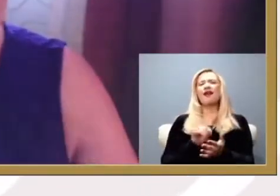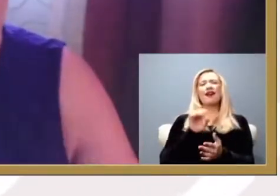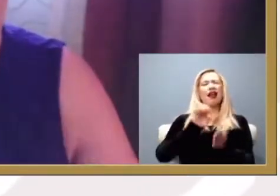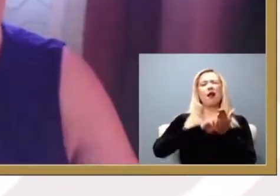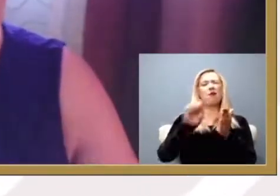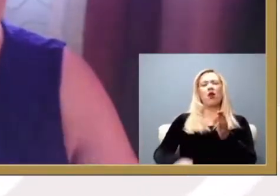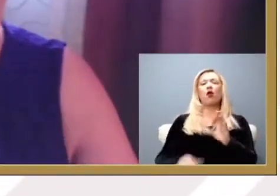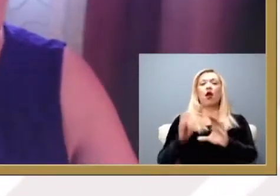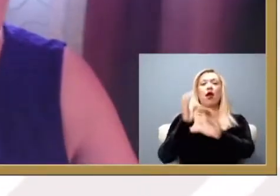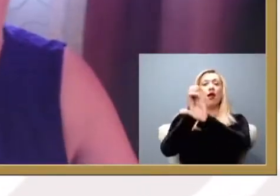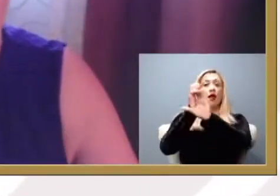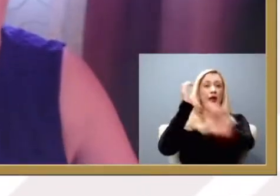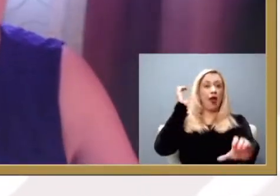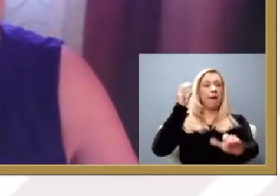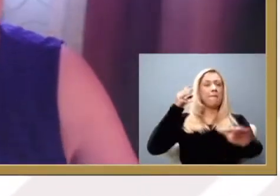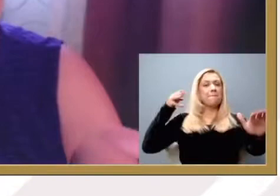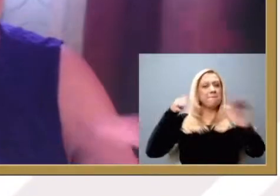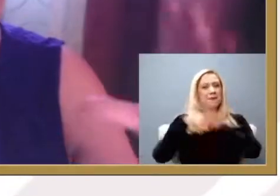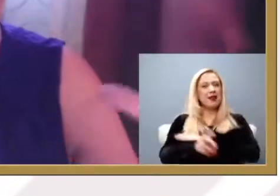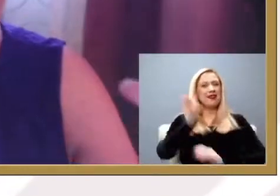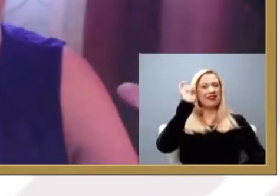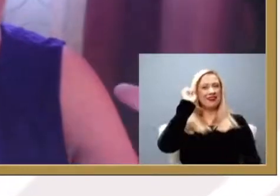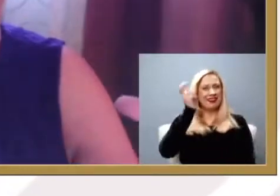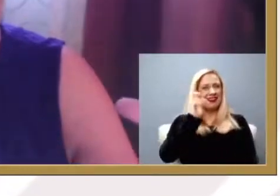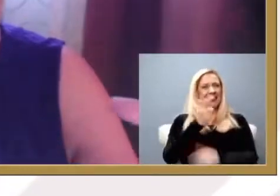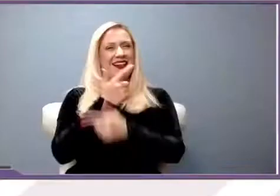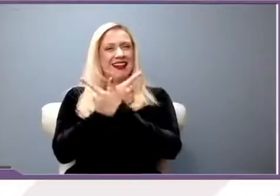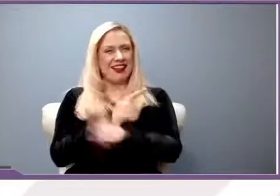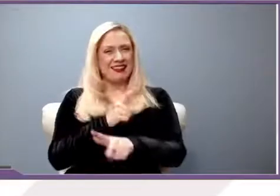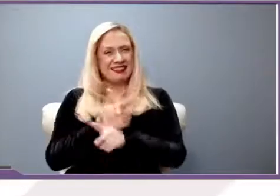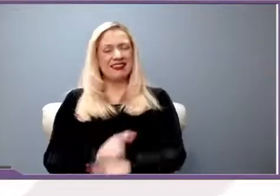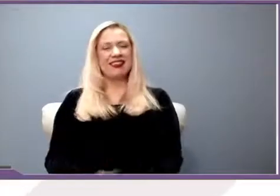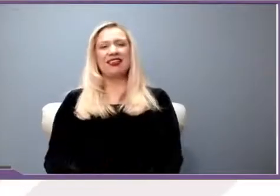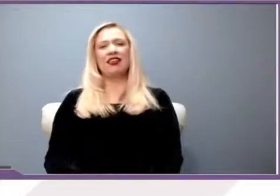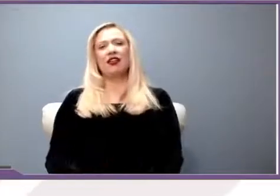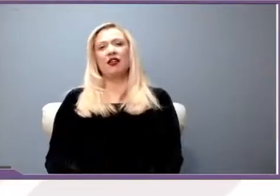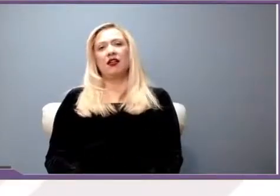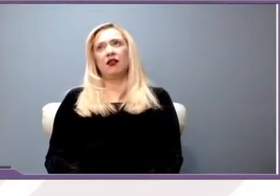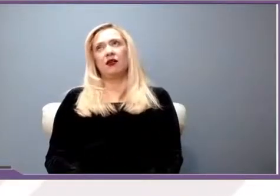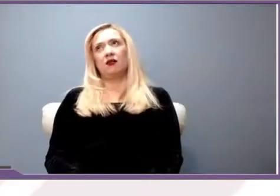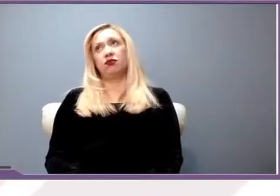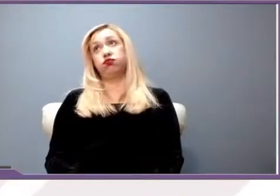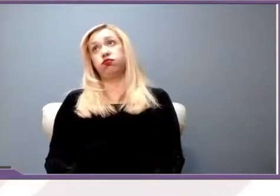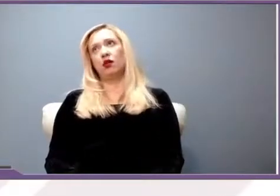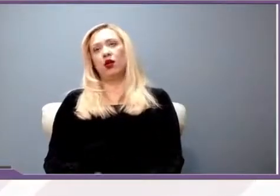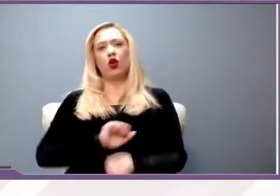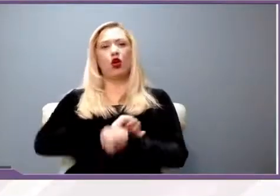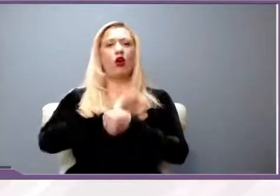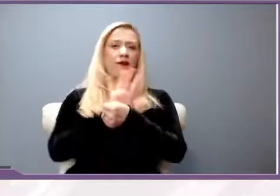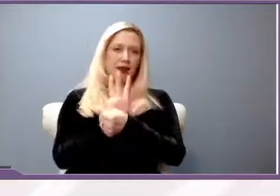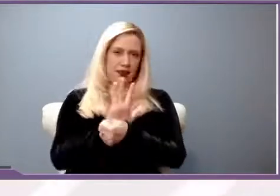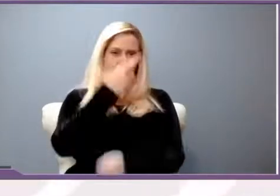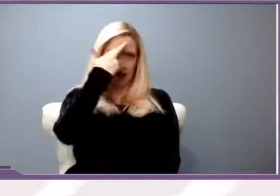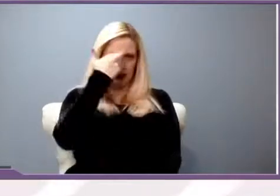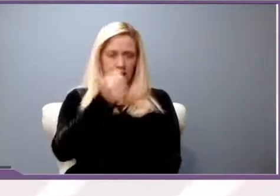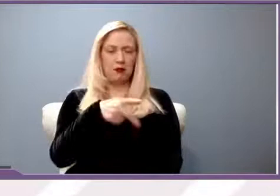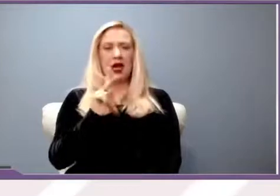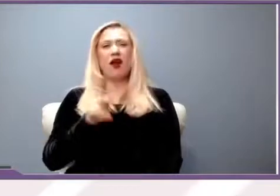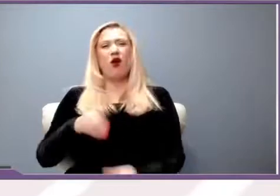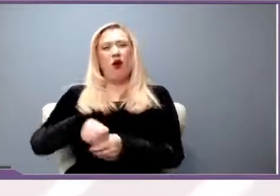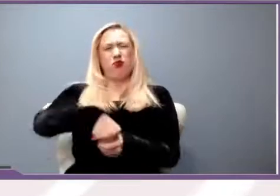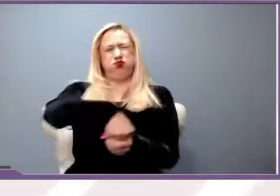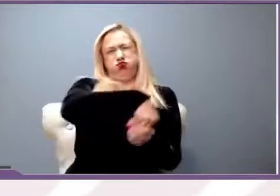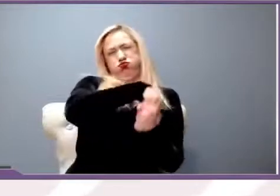tema, por cierto, muy particular. En una ciudad en la que todo el tiempo, bueno, además ahora con el COVID peor, que todo el tiempo vas apretada, o